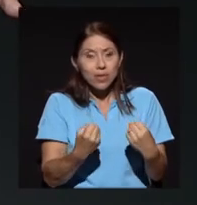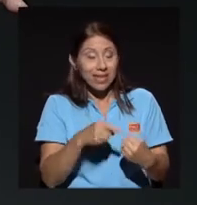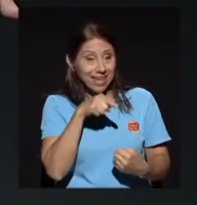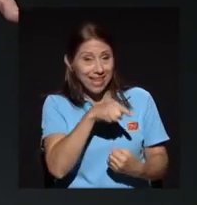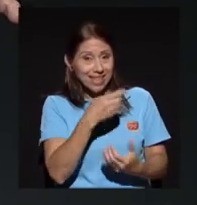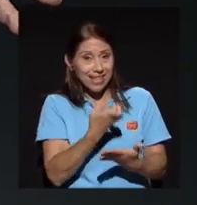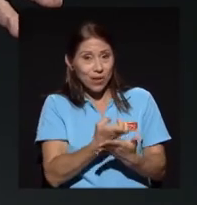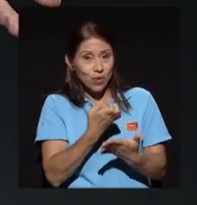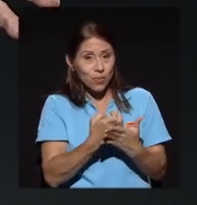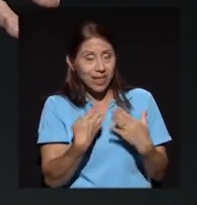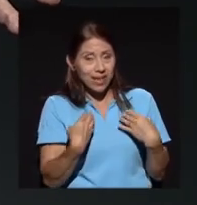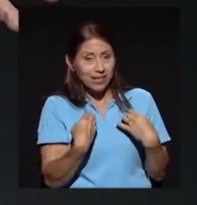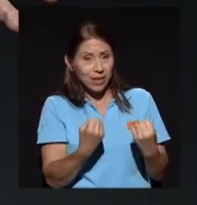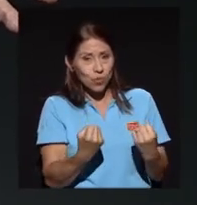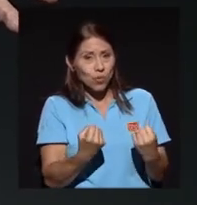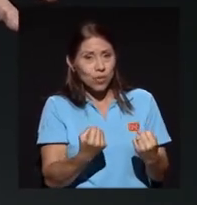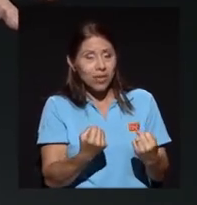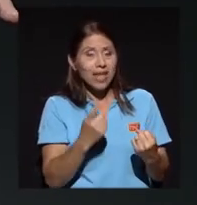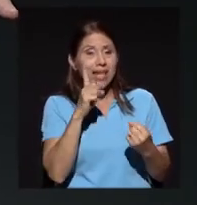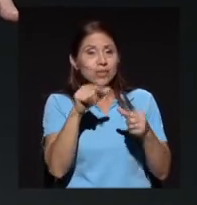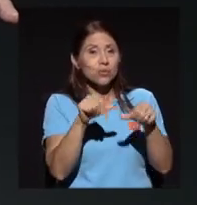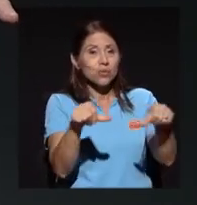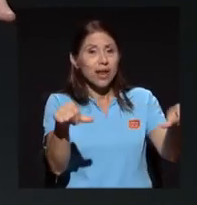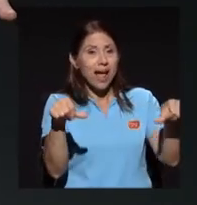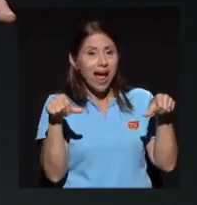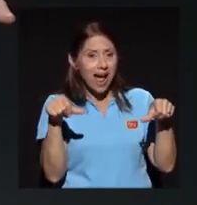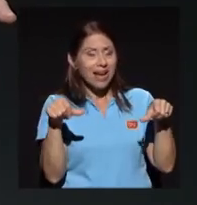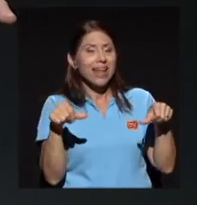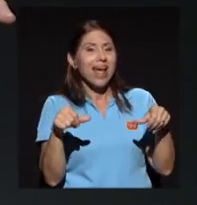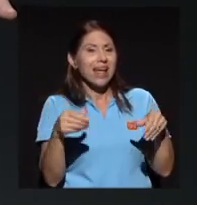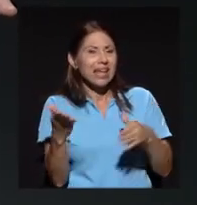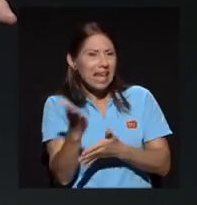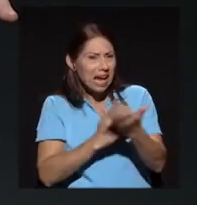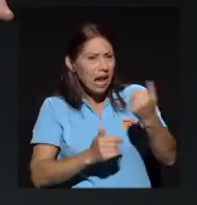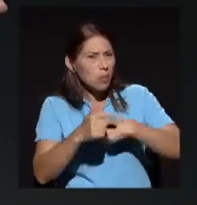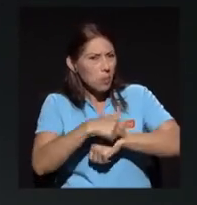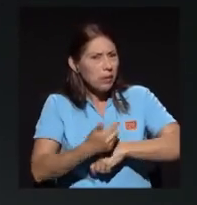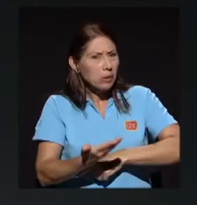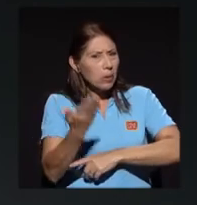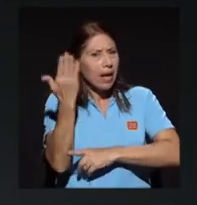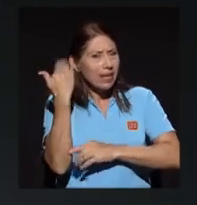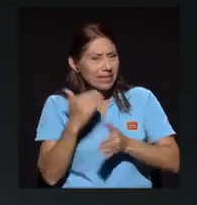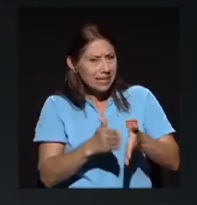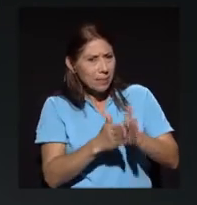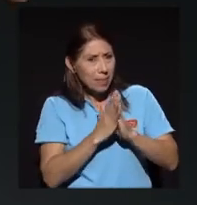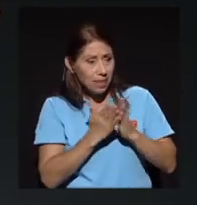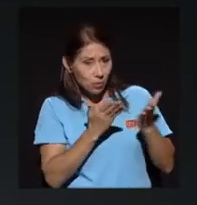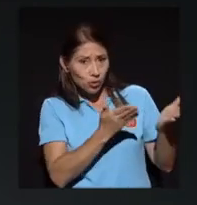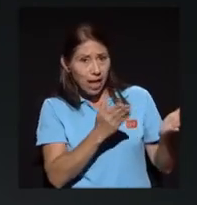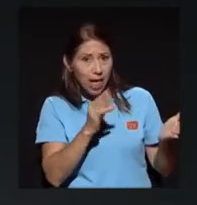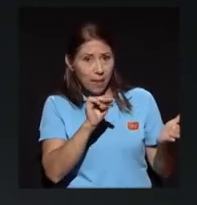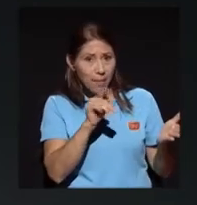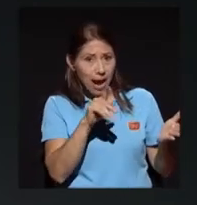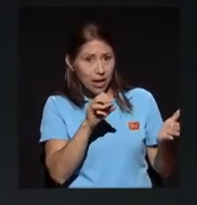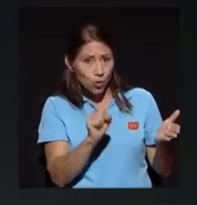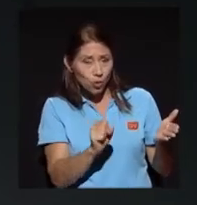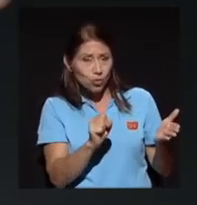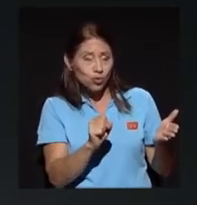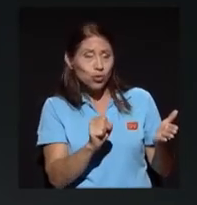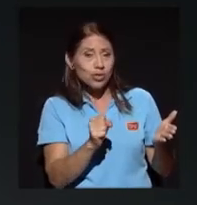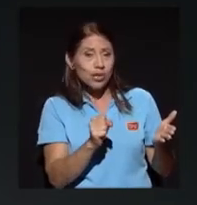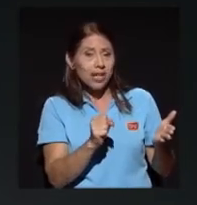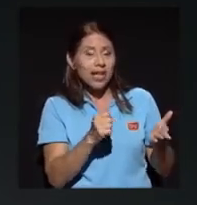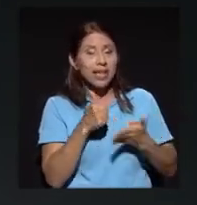salud es hasta un área donde alguna vez le pedimos a don Marcos que le ayudara a